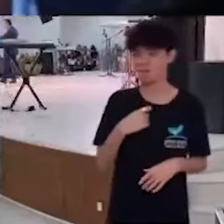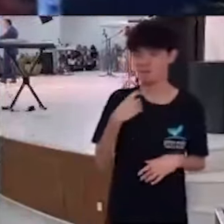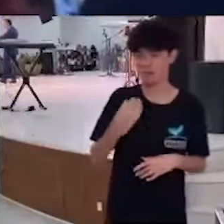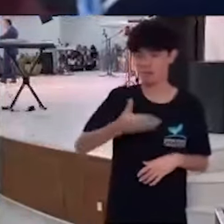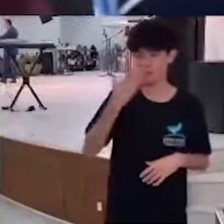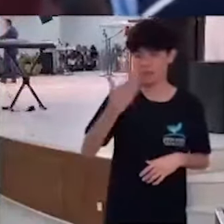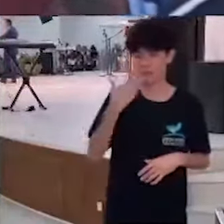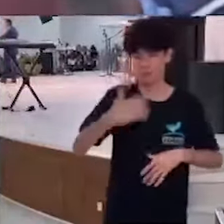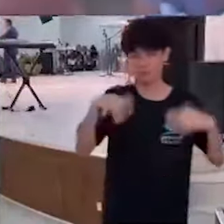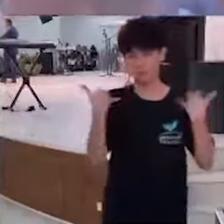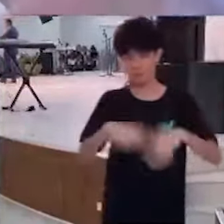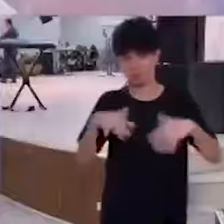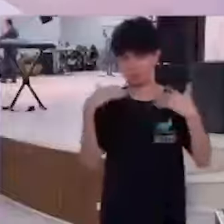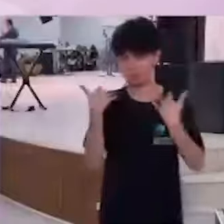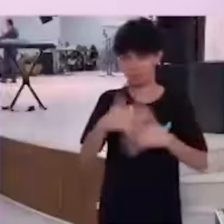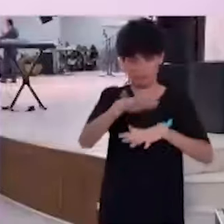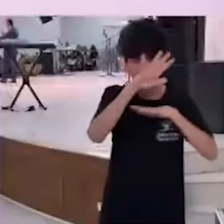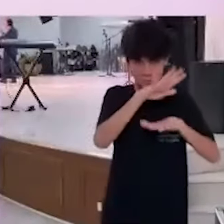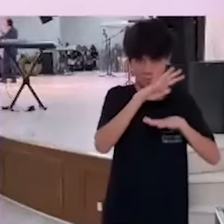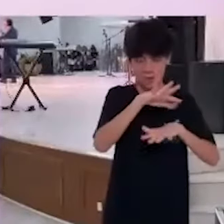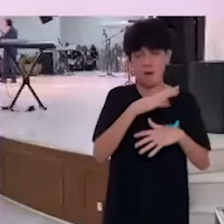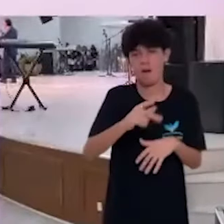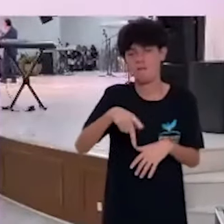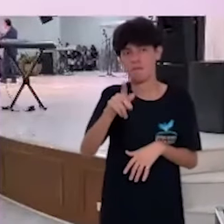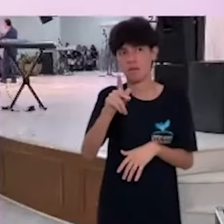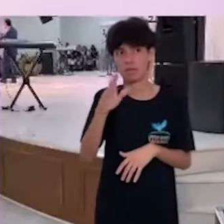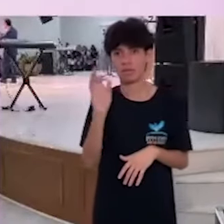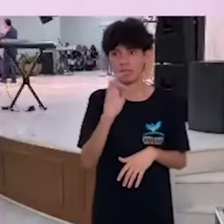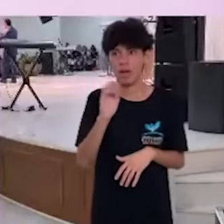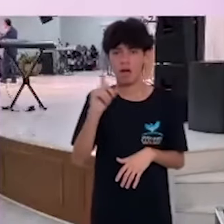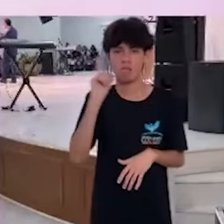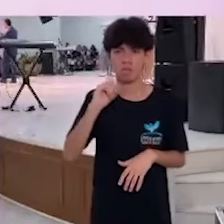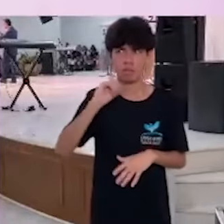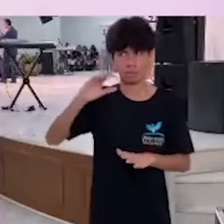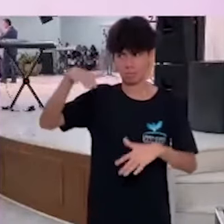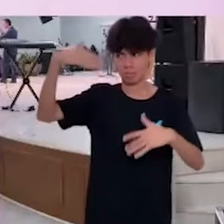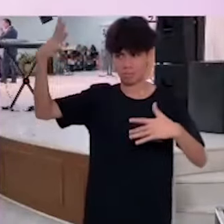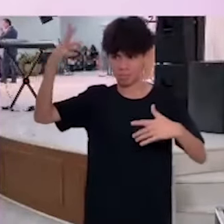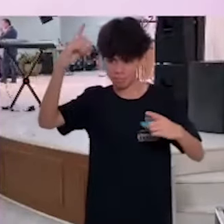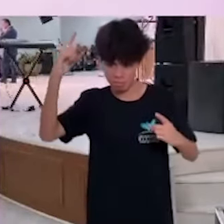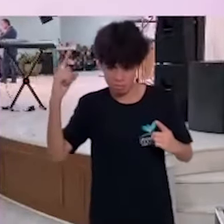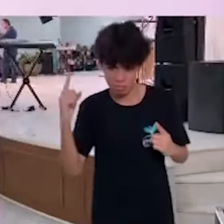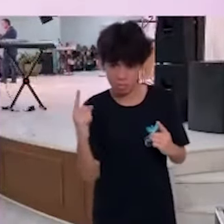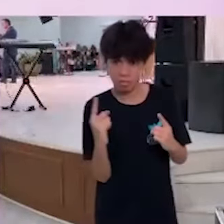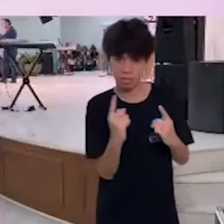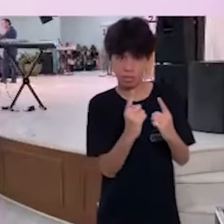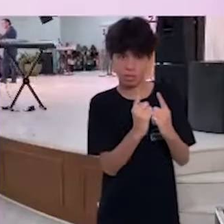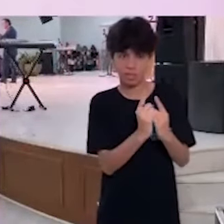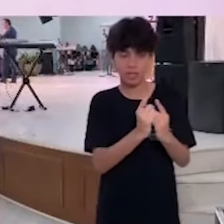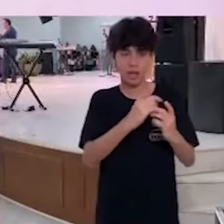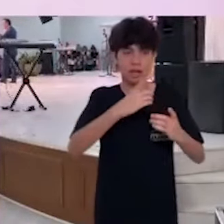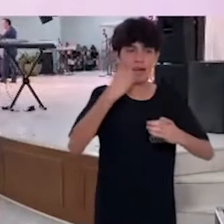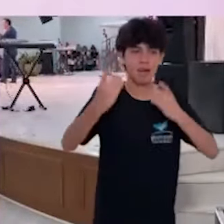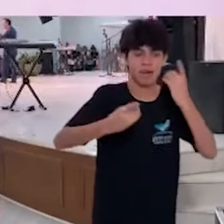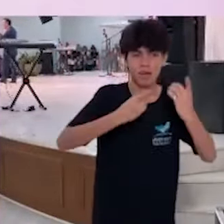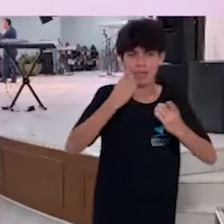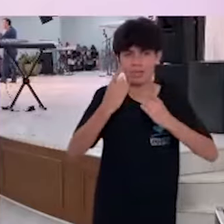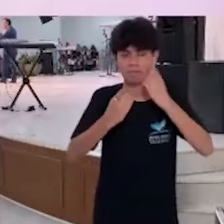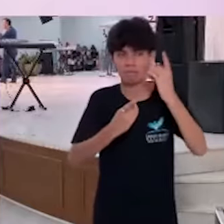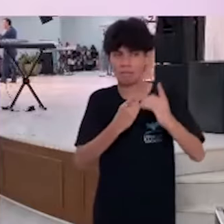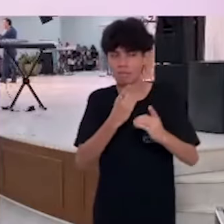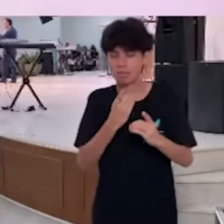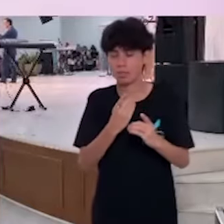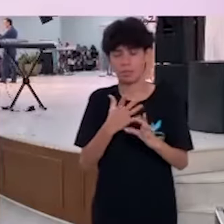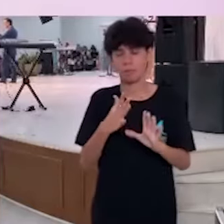¿verdad? Pero cuando venga una mujer que no sea tu esposa, entonces, y te diga cosas por el estilo, tienes que